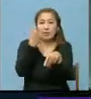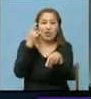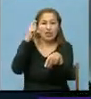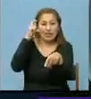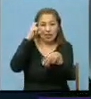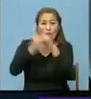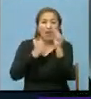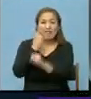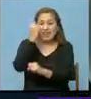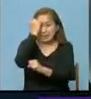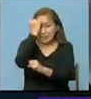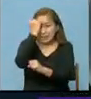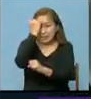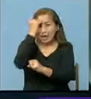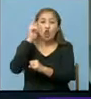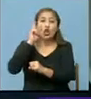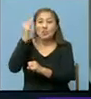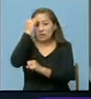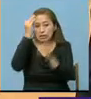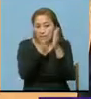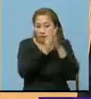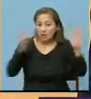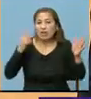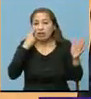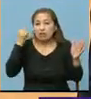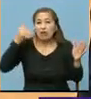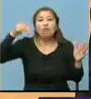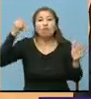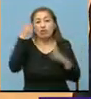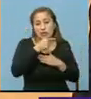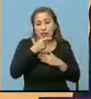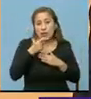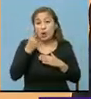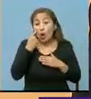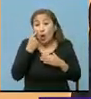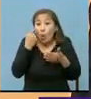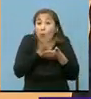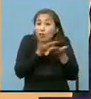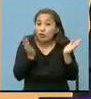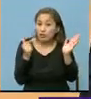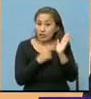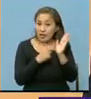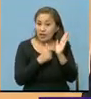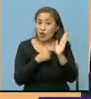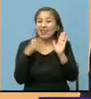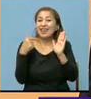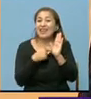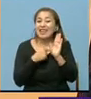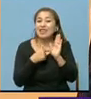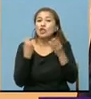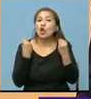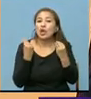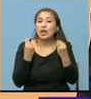2015 al 9 de diciembre del 2015 de la municipalidad de monterrico dejando constancia que tal disposición no